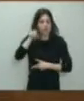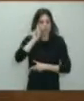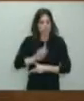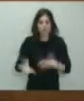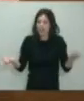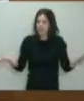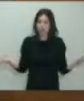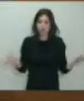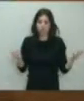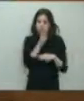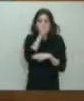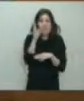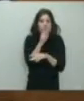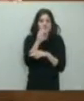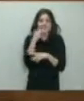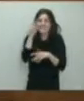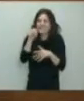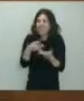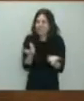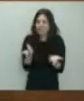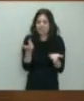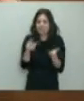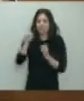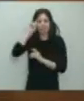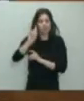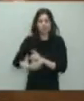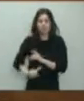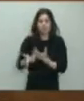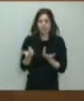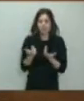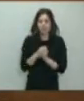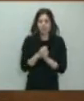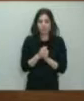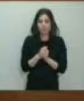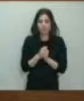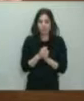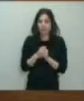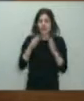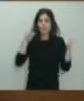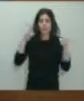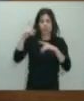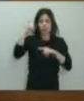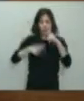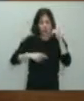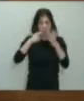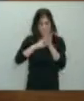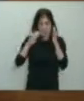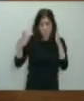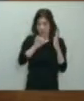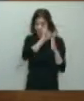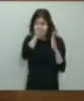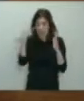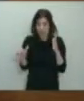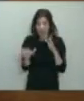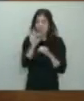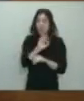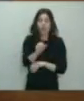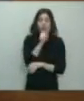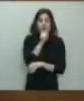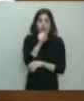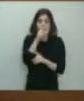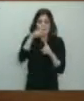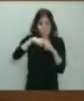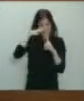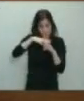qué proveedores vamos a pagar, no sabemos qué periodo medio de pago de antigüedad tienen las